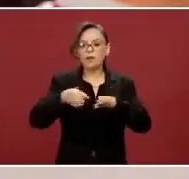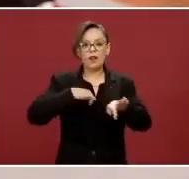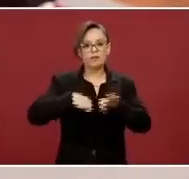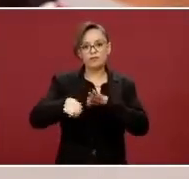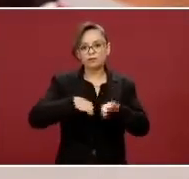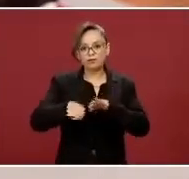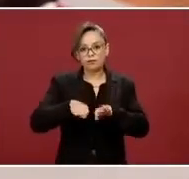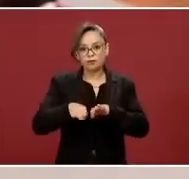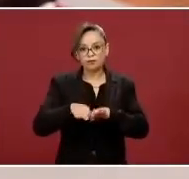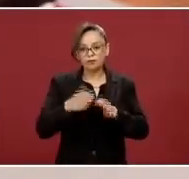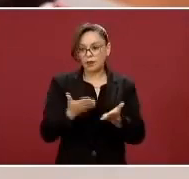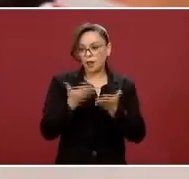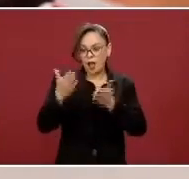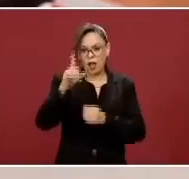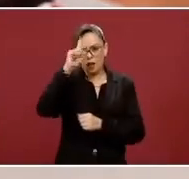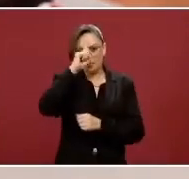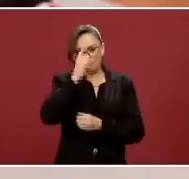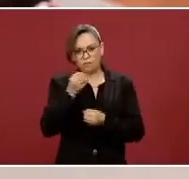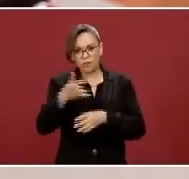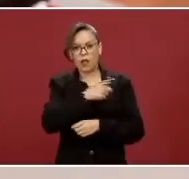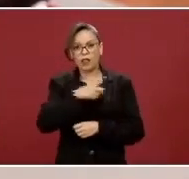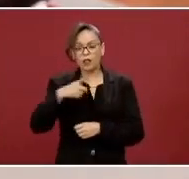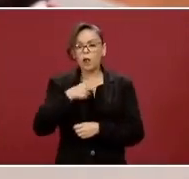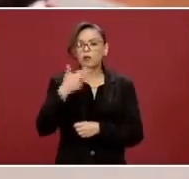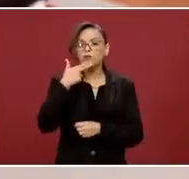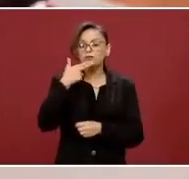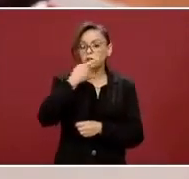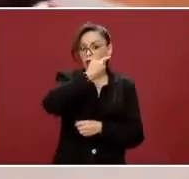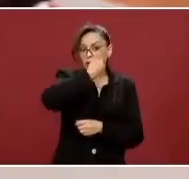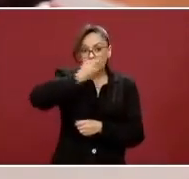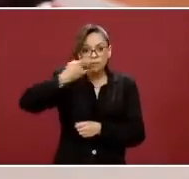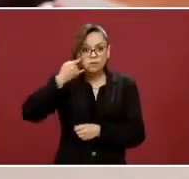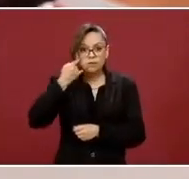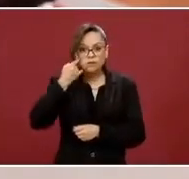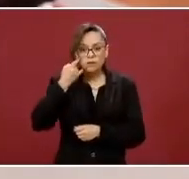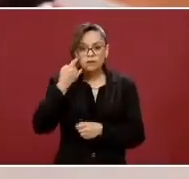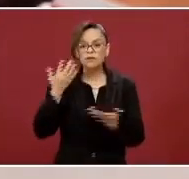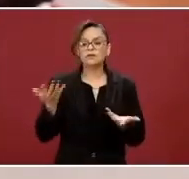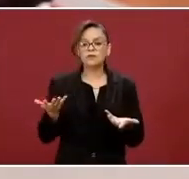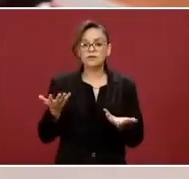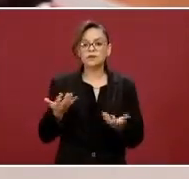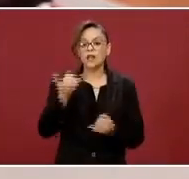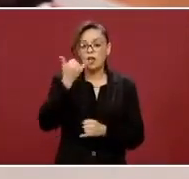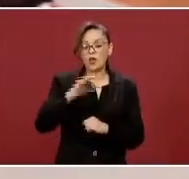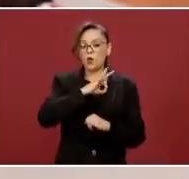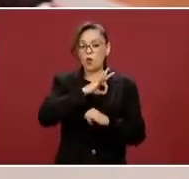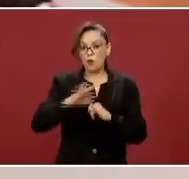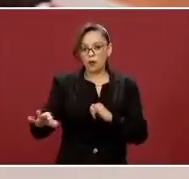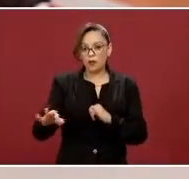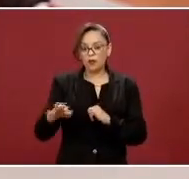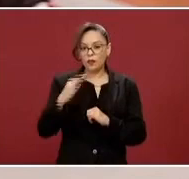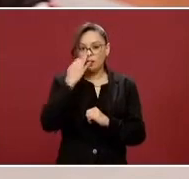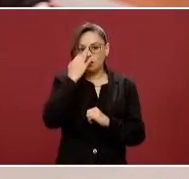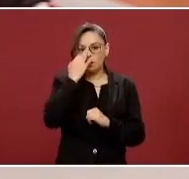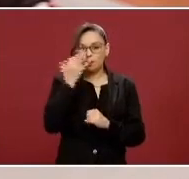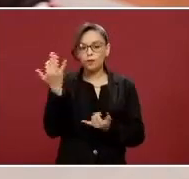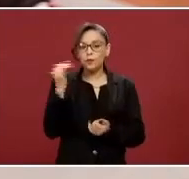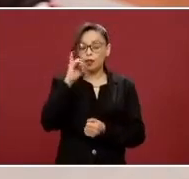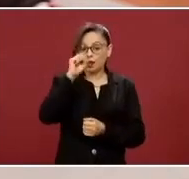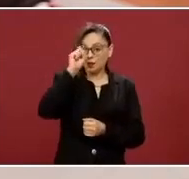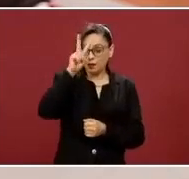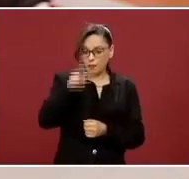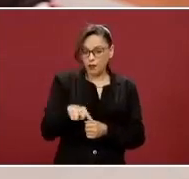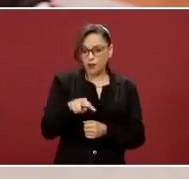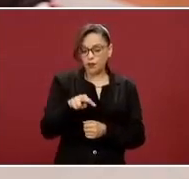utilizar cubrebocas a estas personas que van a estar al exterior? Y por último, ¿qué hay de cierto que